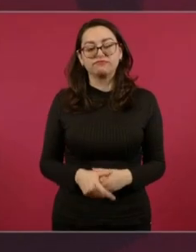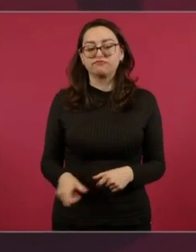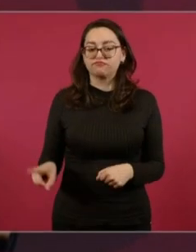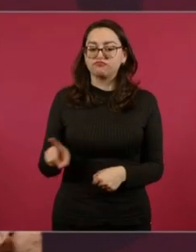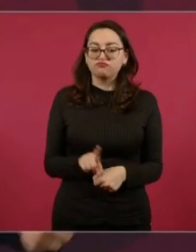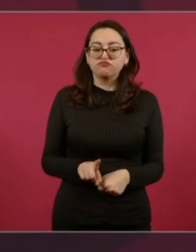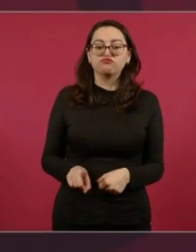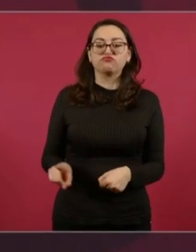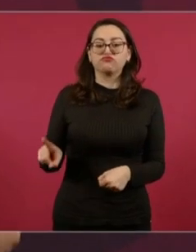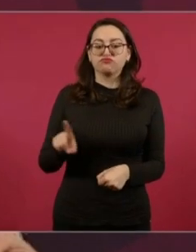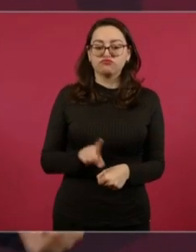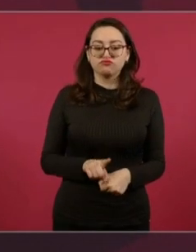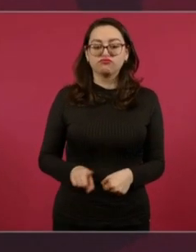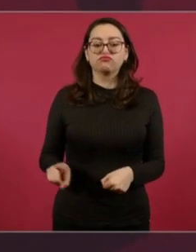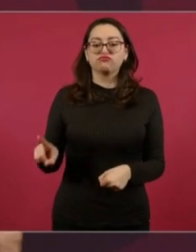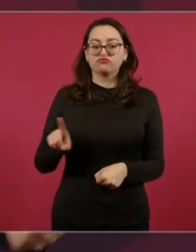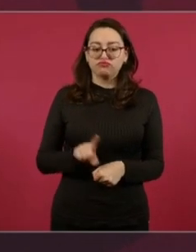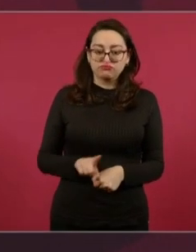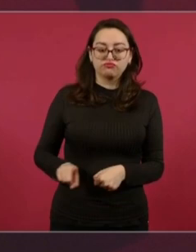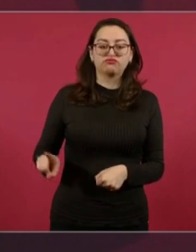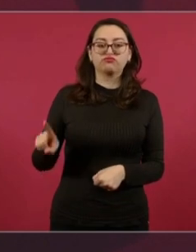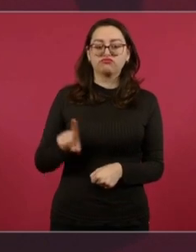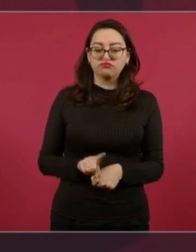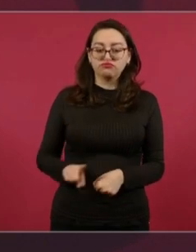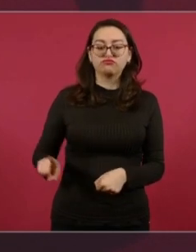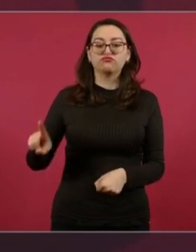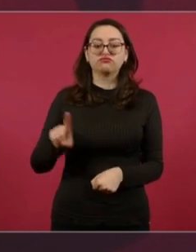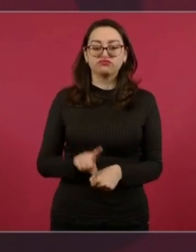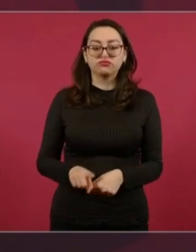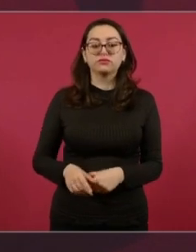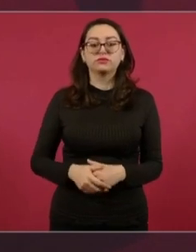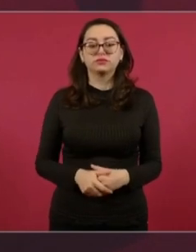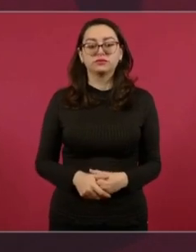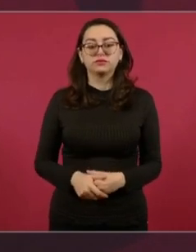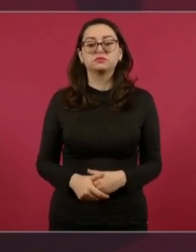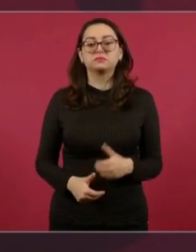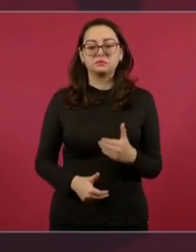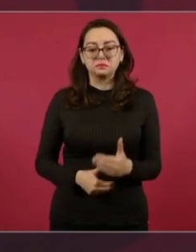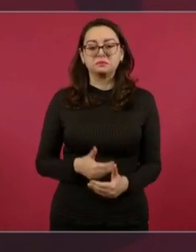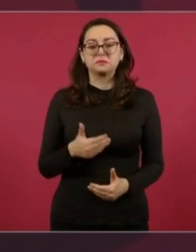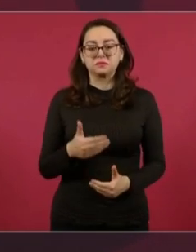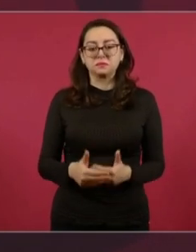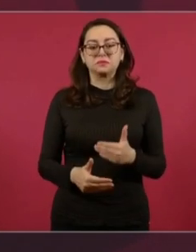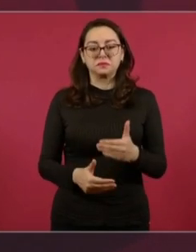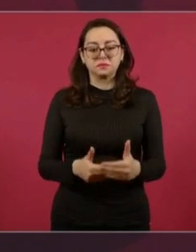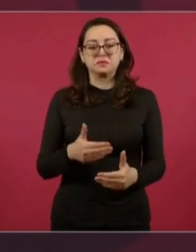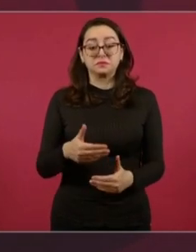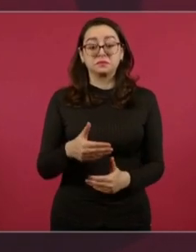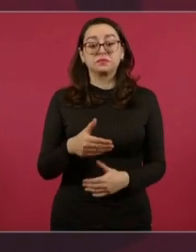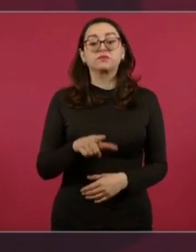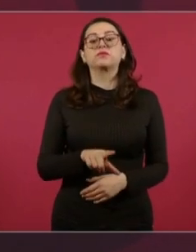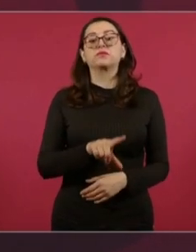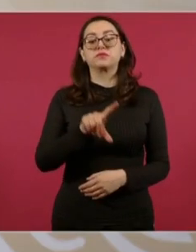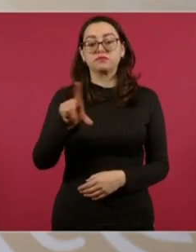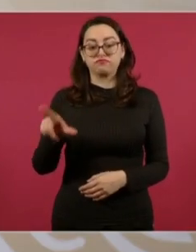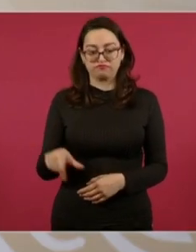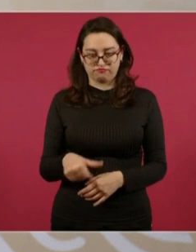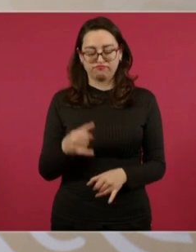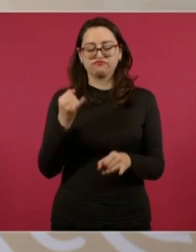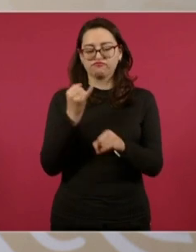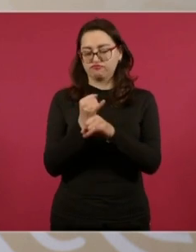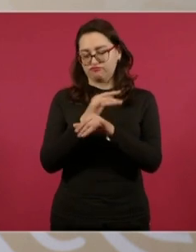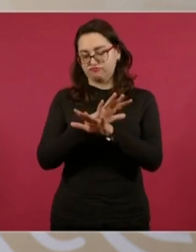todos los días, todos los días, todos los días, todos los días, todos los días. Y vamos avanzando, ya les vamos a informar. Esta